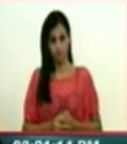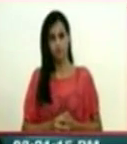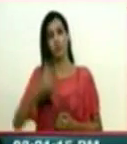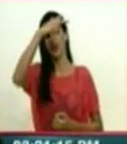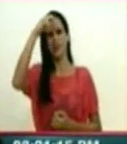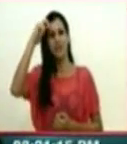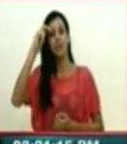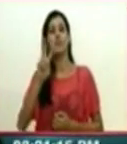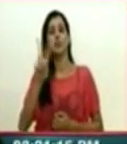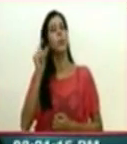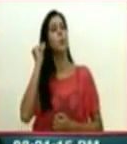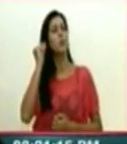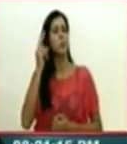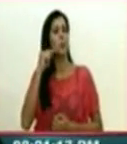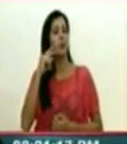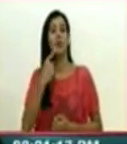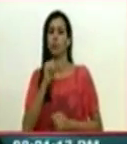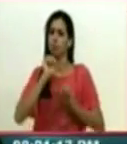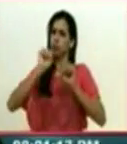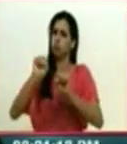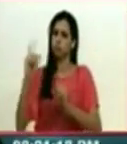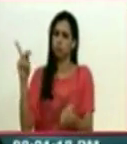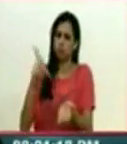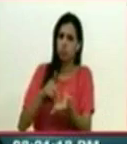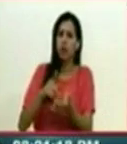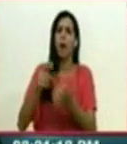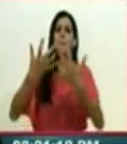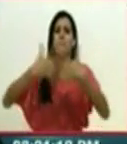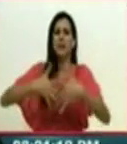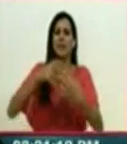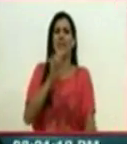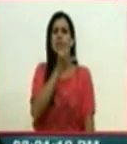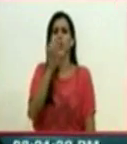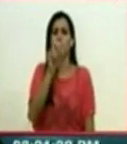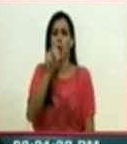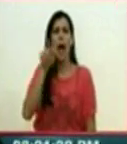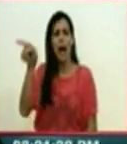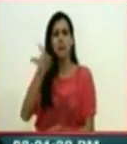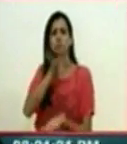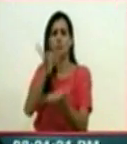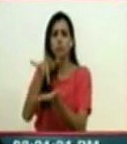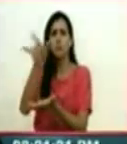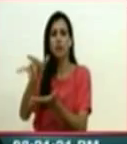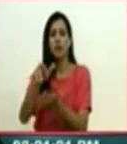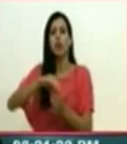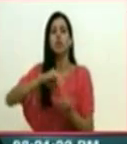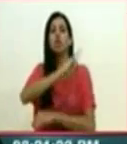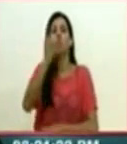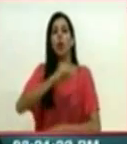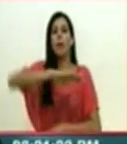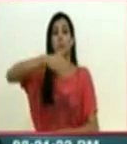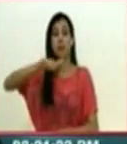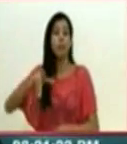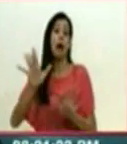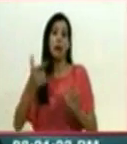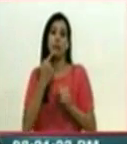de la República, Delcy Rodríguez, condenó la presencia de la petrolera ExxonMobil en la zona marítima que hasta la fecha está sujeta a la resolución